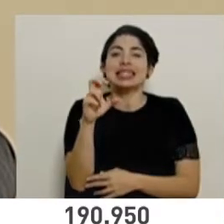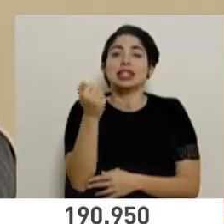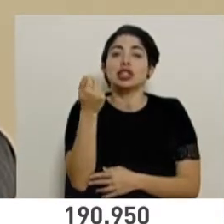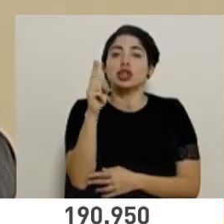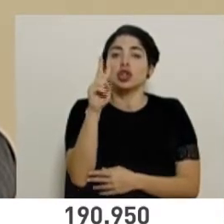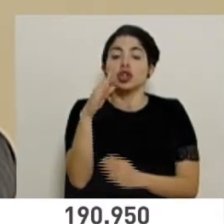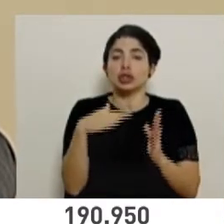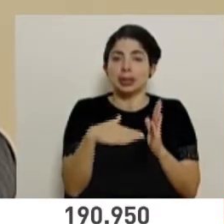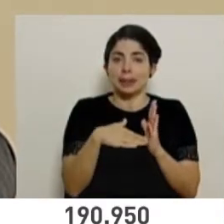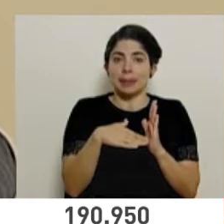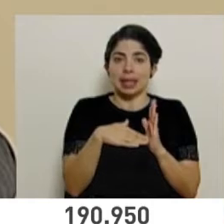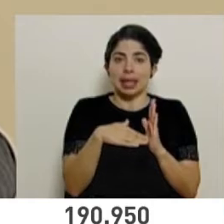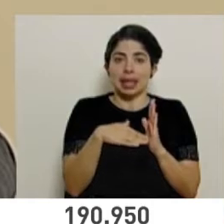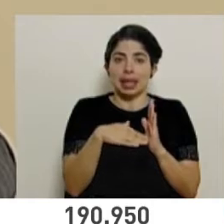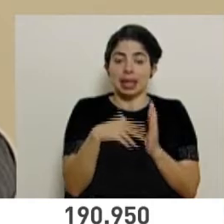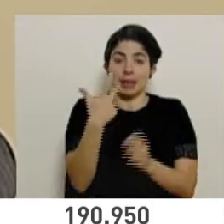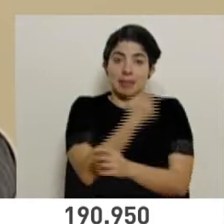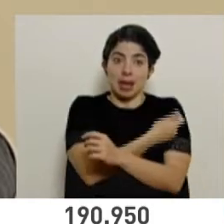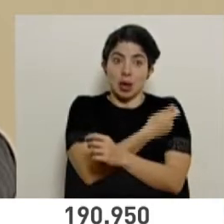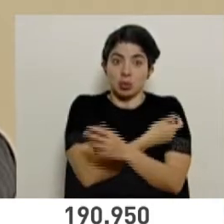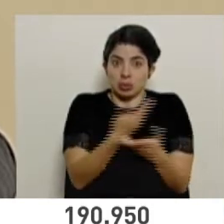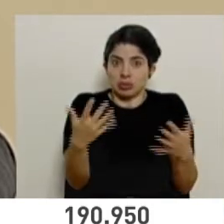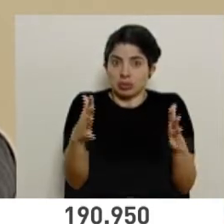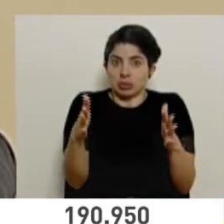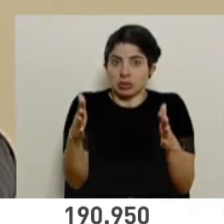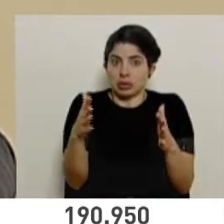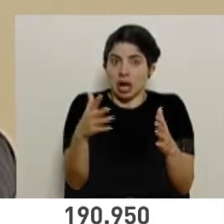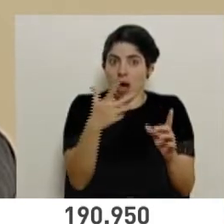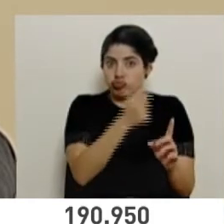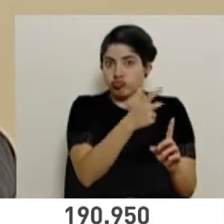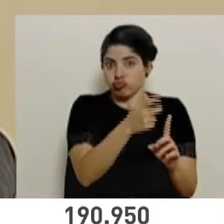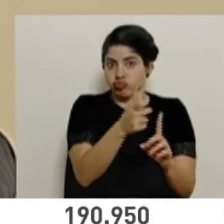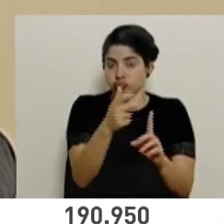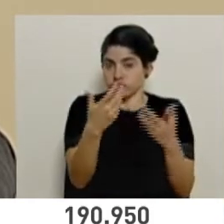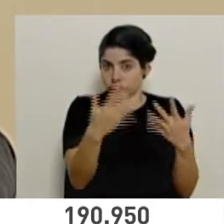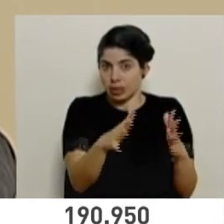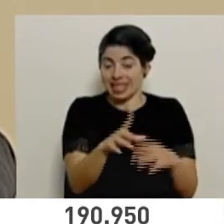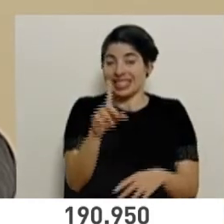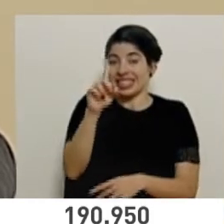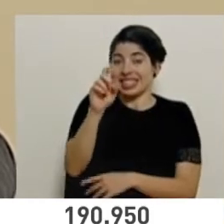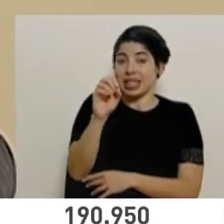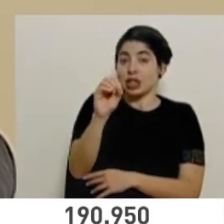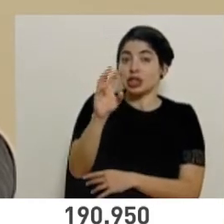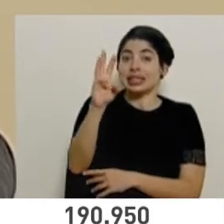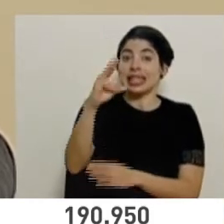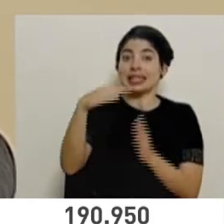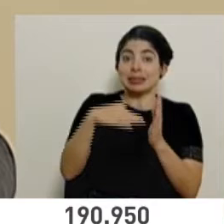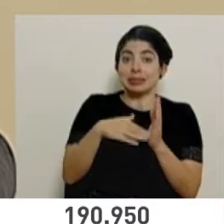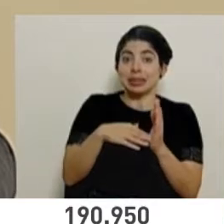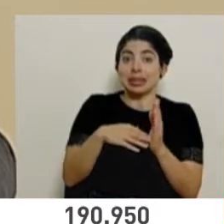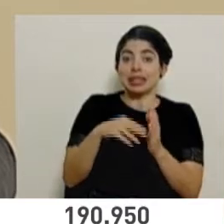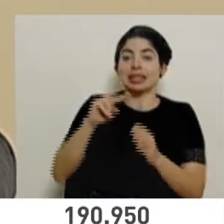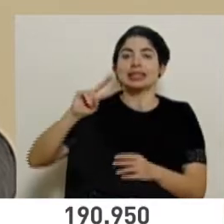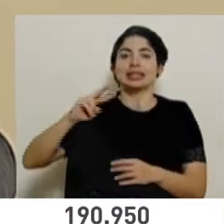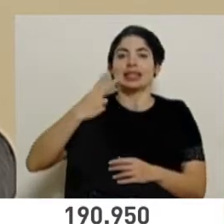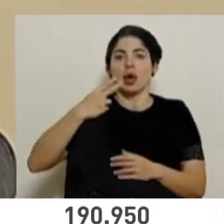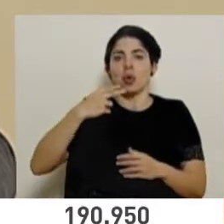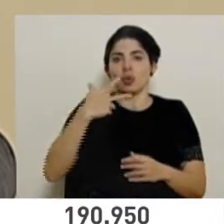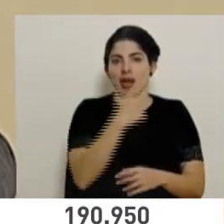312,000 dosis que ya están aplicadas, 106,000 son de segunda dosis y